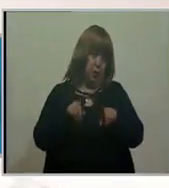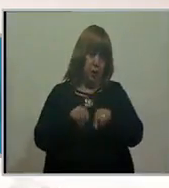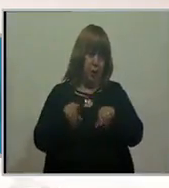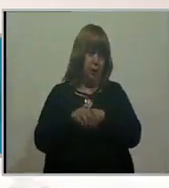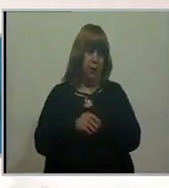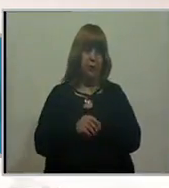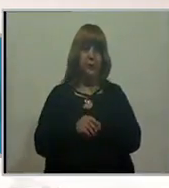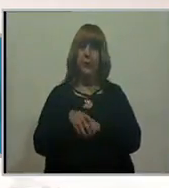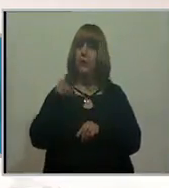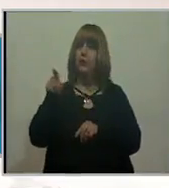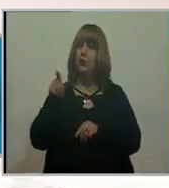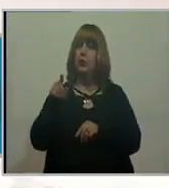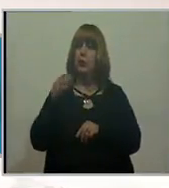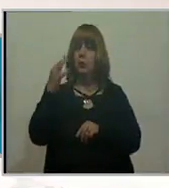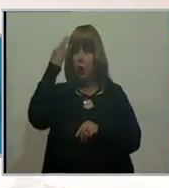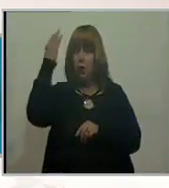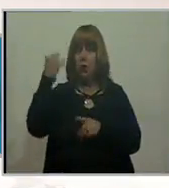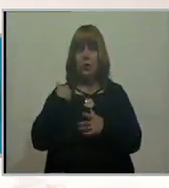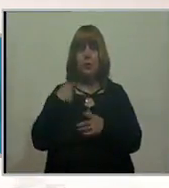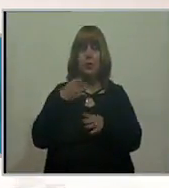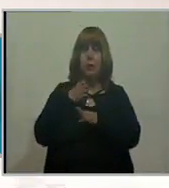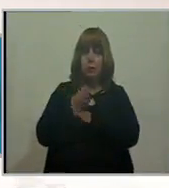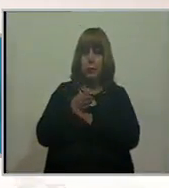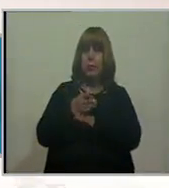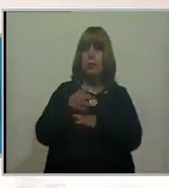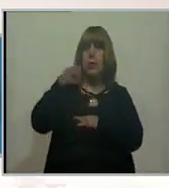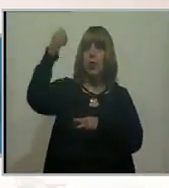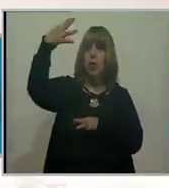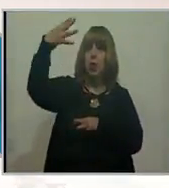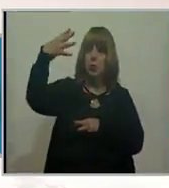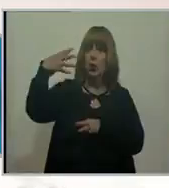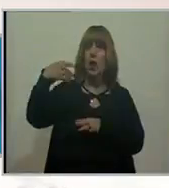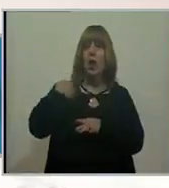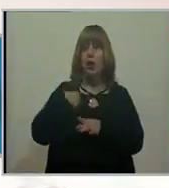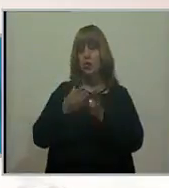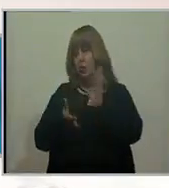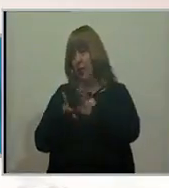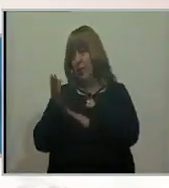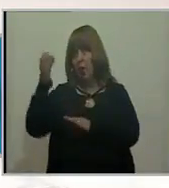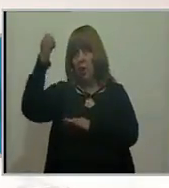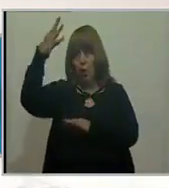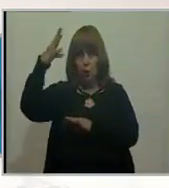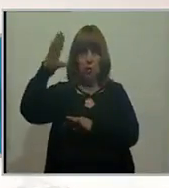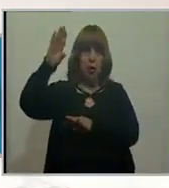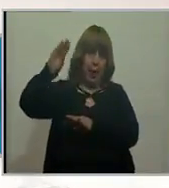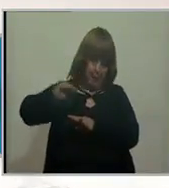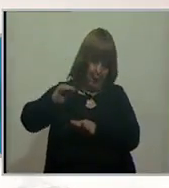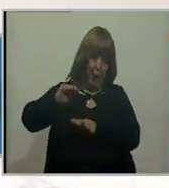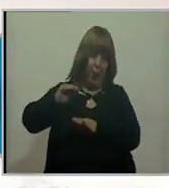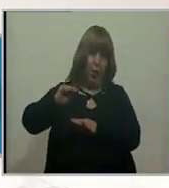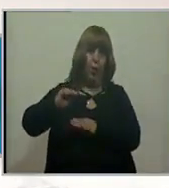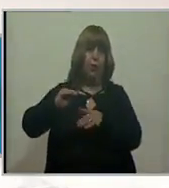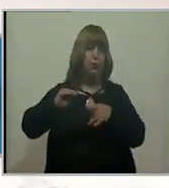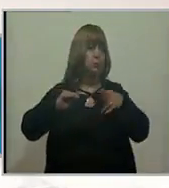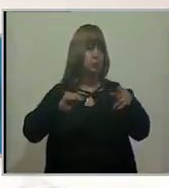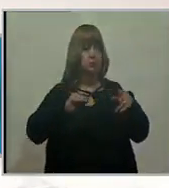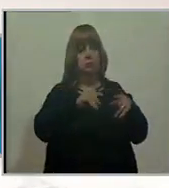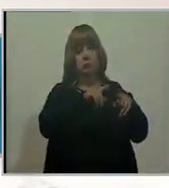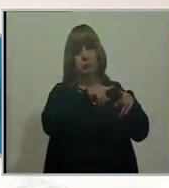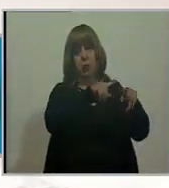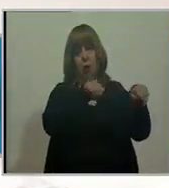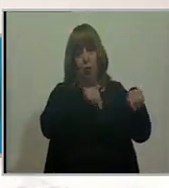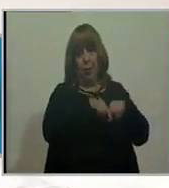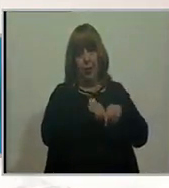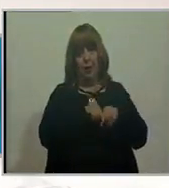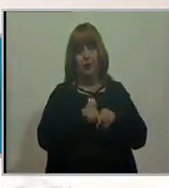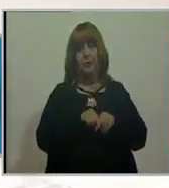Tratando de no dejar una luz encendida en una habitación donde no estás, por ejemplo. Claro. Lo mismo con el gas, no vas a dejar la estufa encendida si te vas. En mi casa hay un